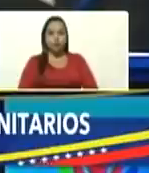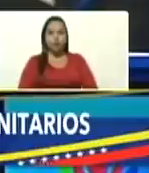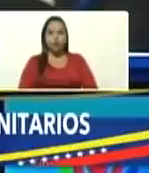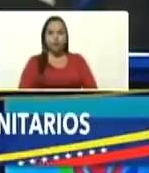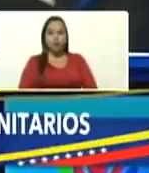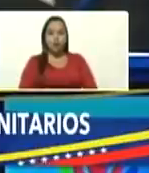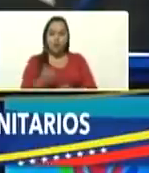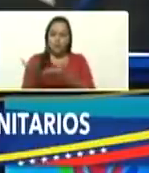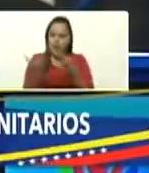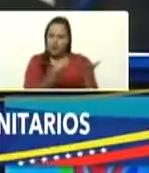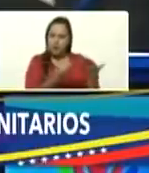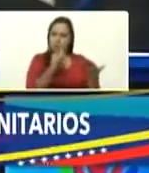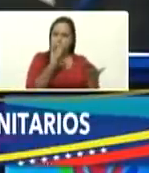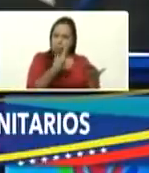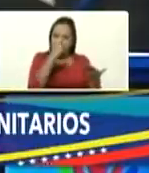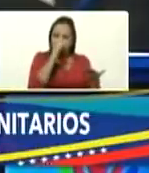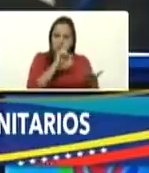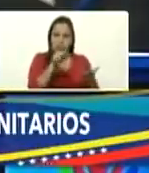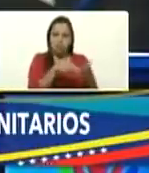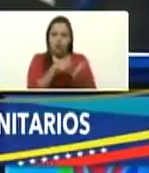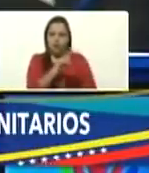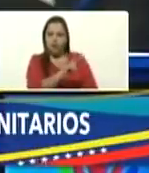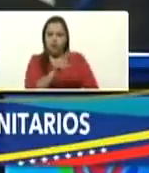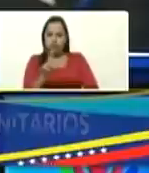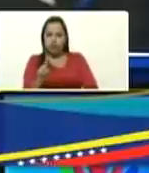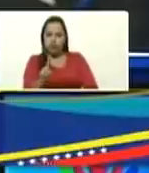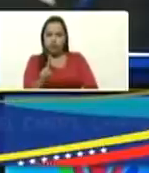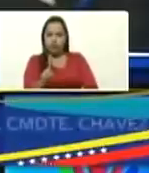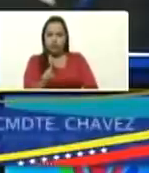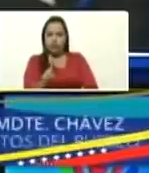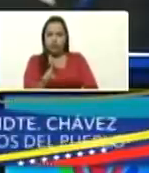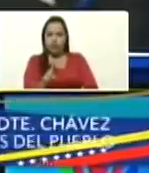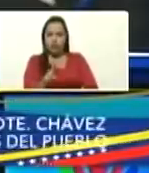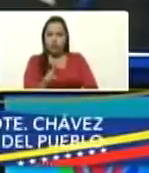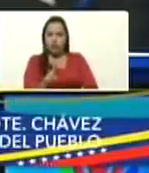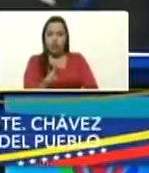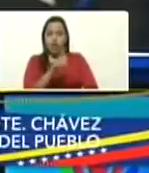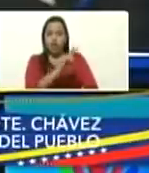venimos de un buen año 2021, bicentenario de Carabobo.